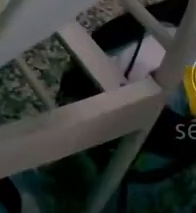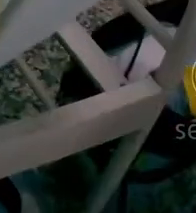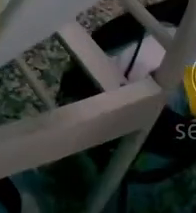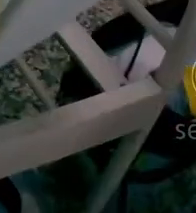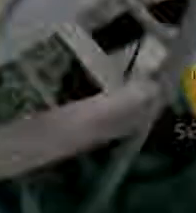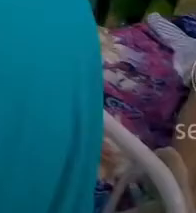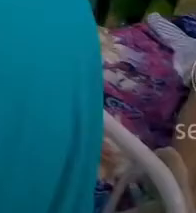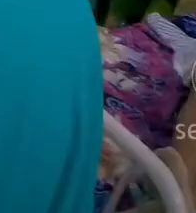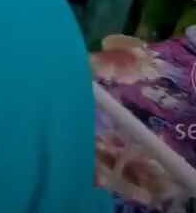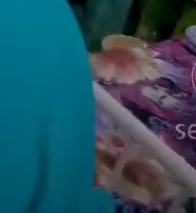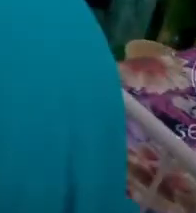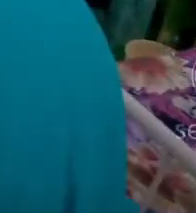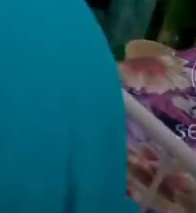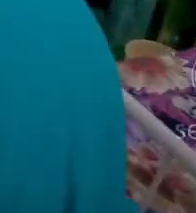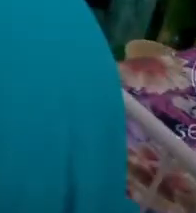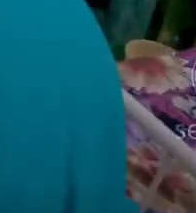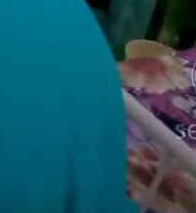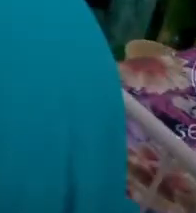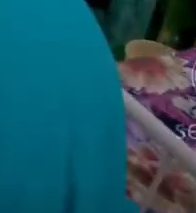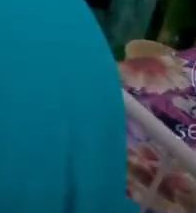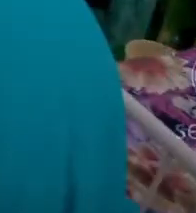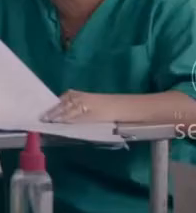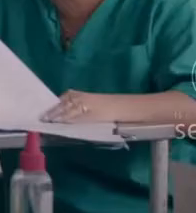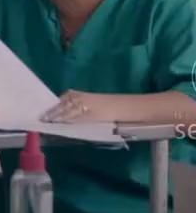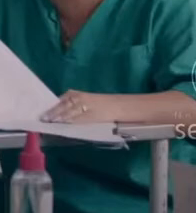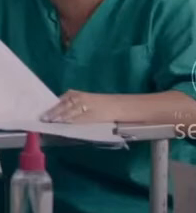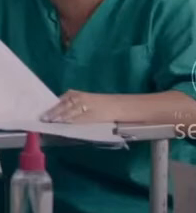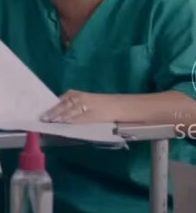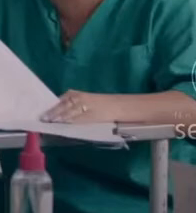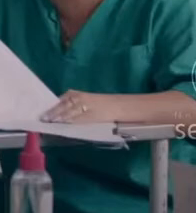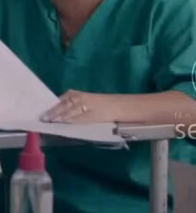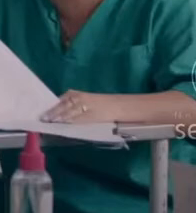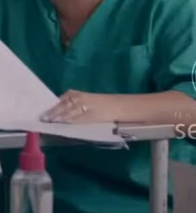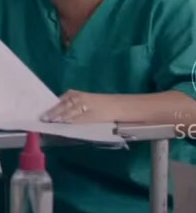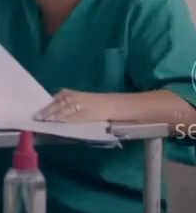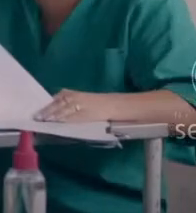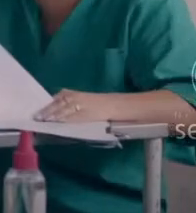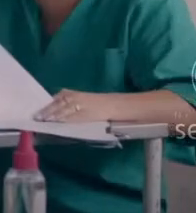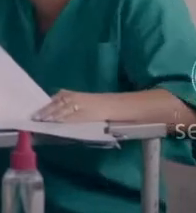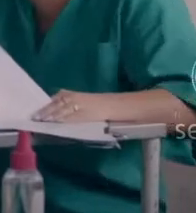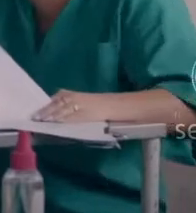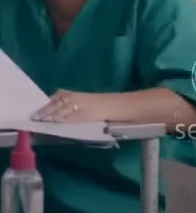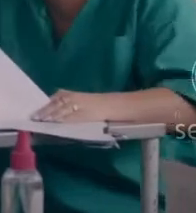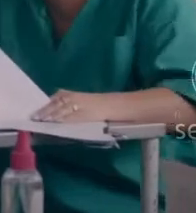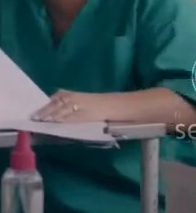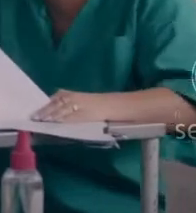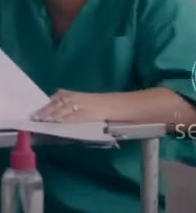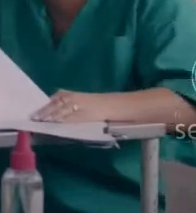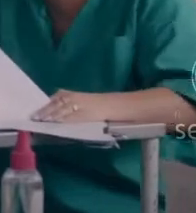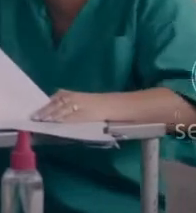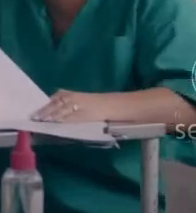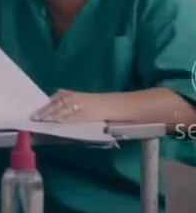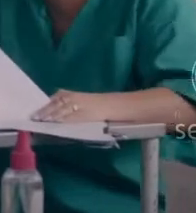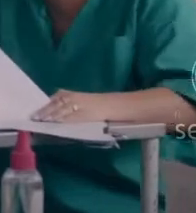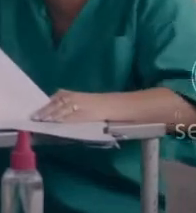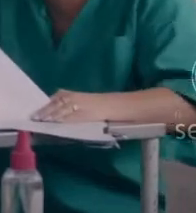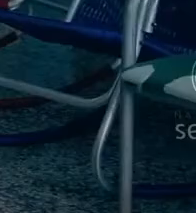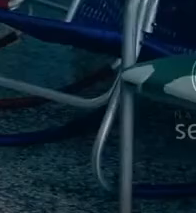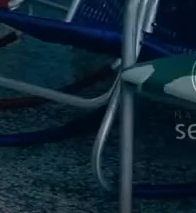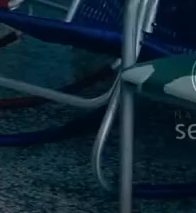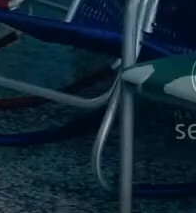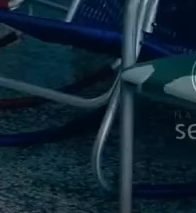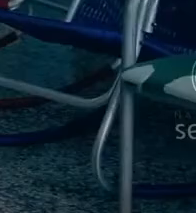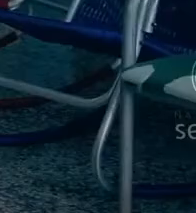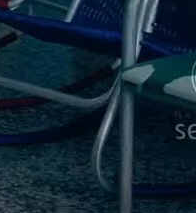una barrera y nos enfermamos. Nosotros no somos máquinas. Mientras más pacientes hay, más complicados son, más carga viral